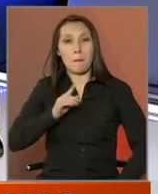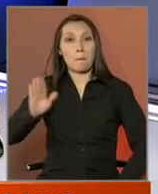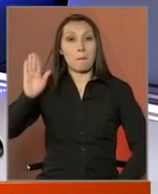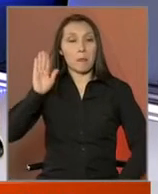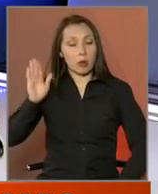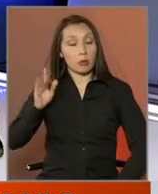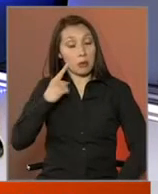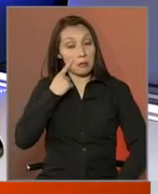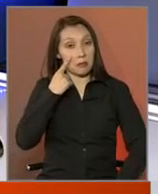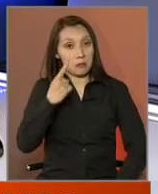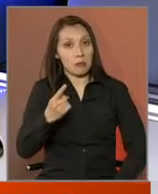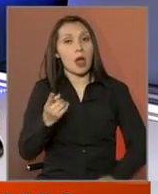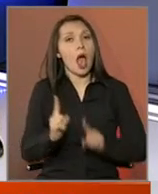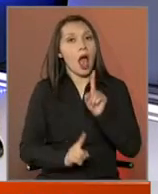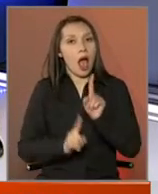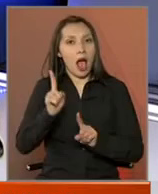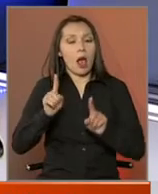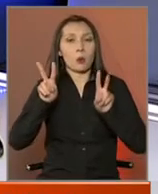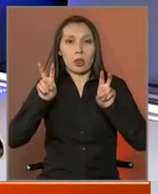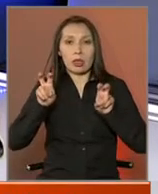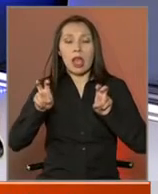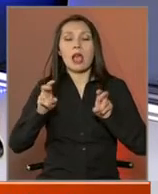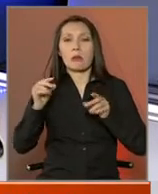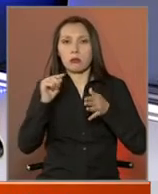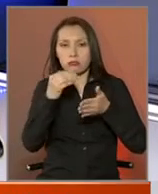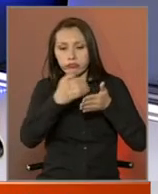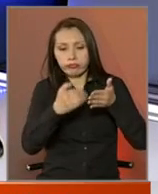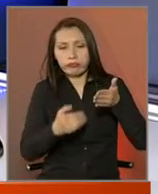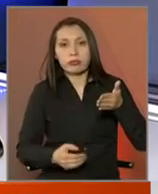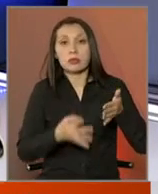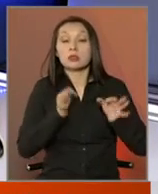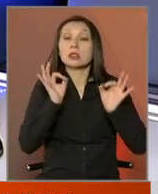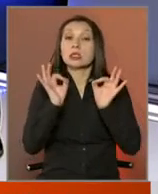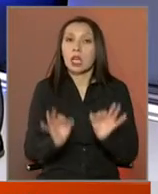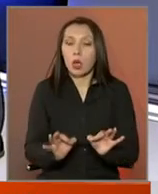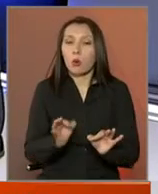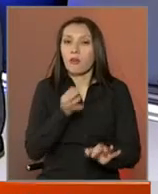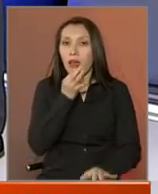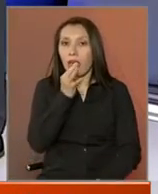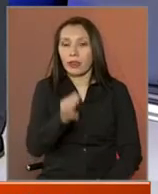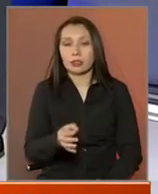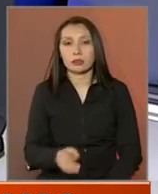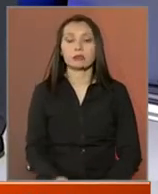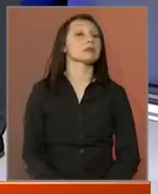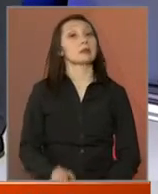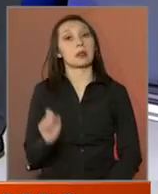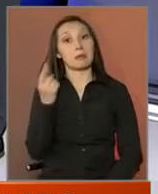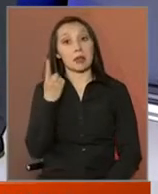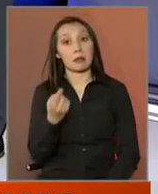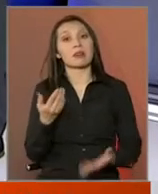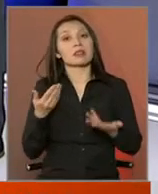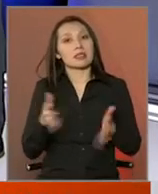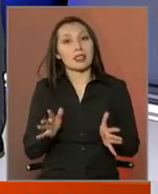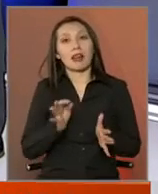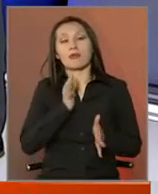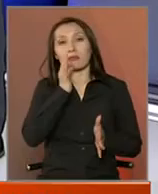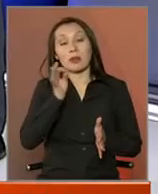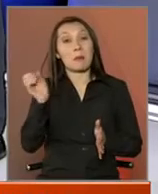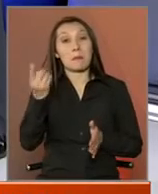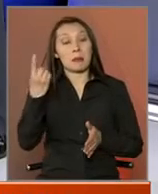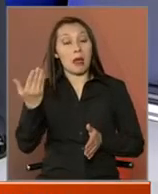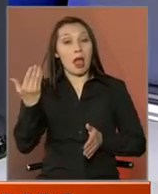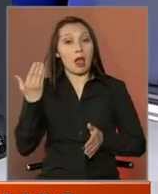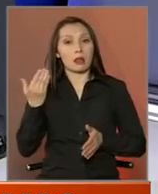Le adelantamos entonces algunos de estos episodios que seguramente citará. Como el primero, como ya alegó en la fase